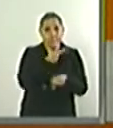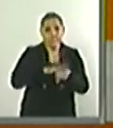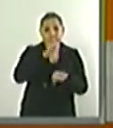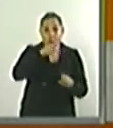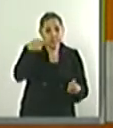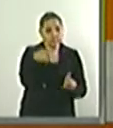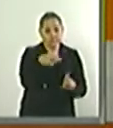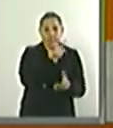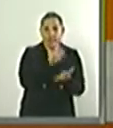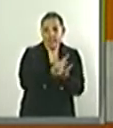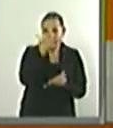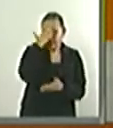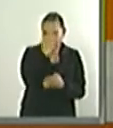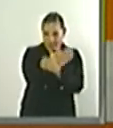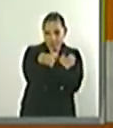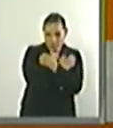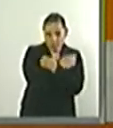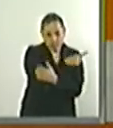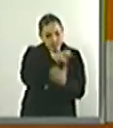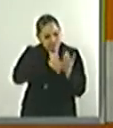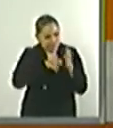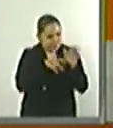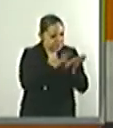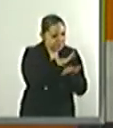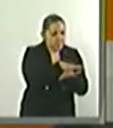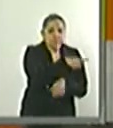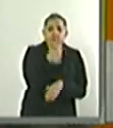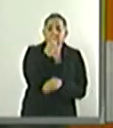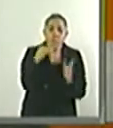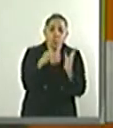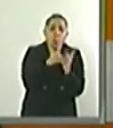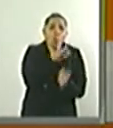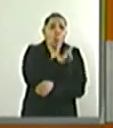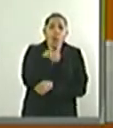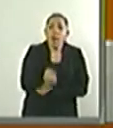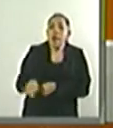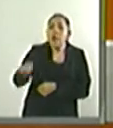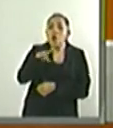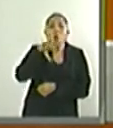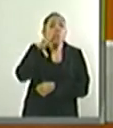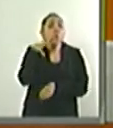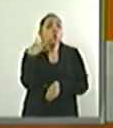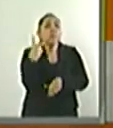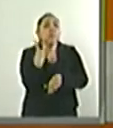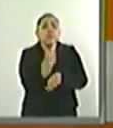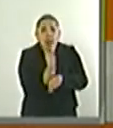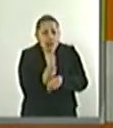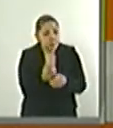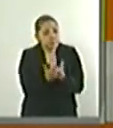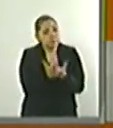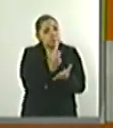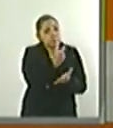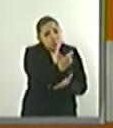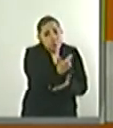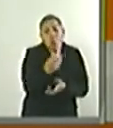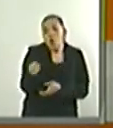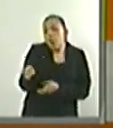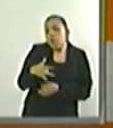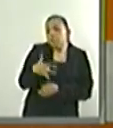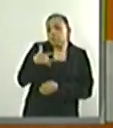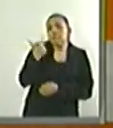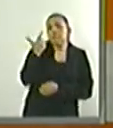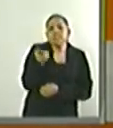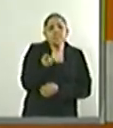impusieron términos como cuotas voluntarias y donaciones contraviniendo en la